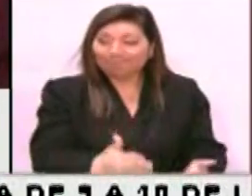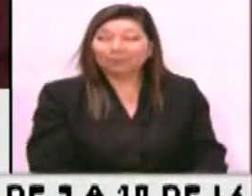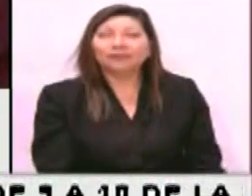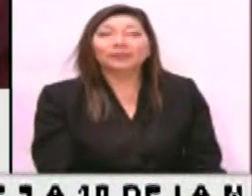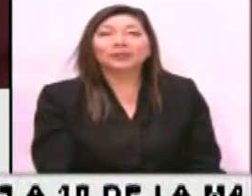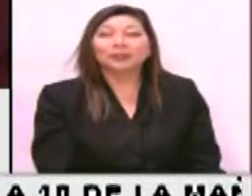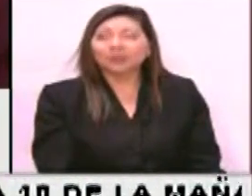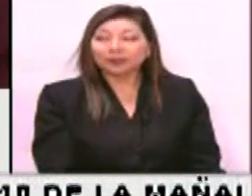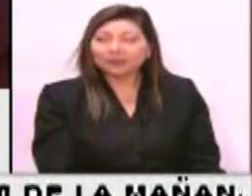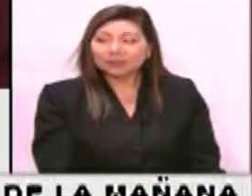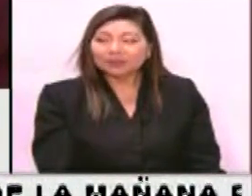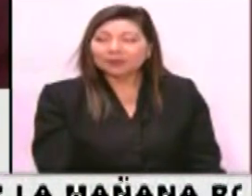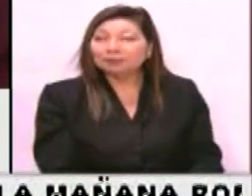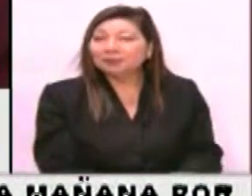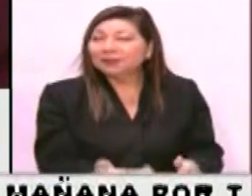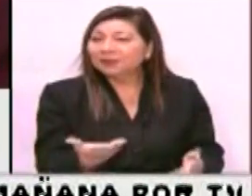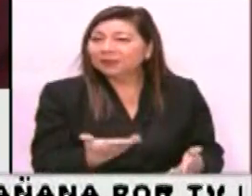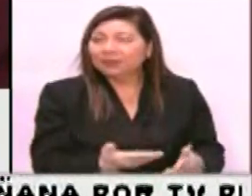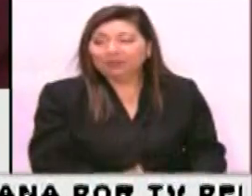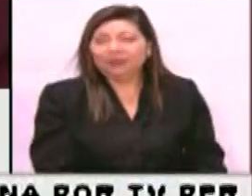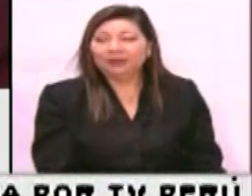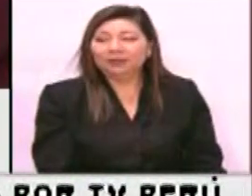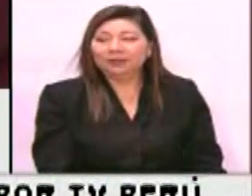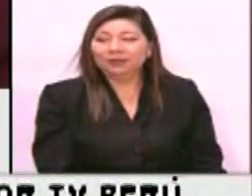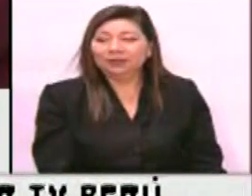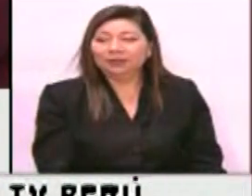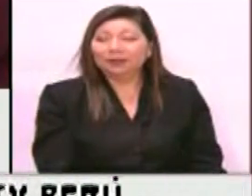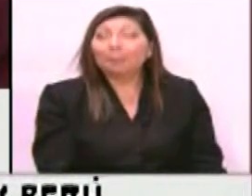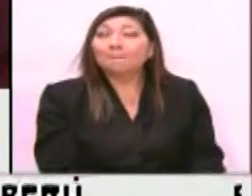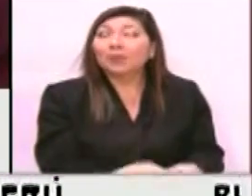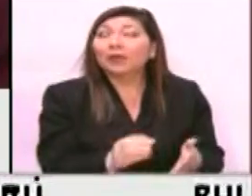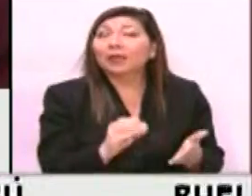Proporcionalidad. Eso sucede en cualquier